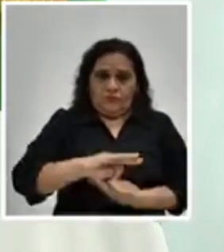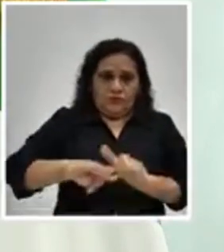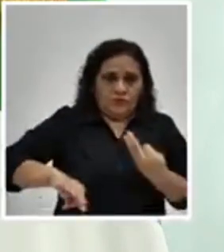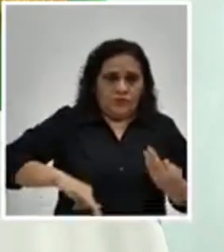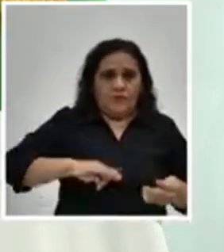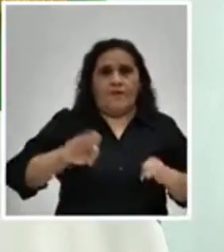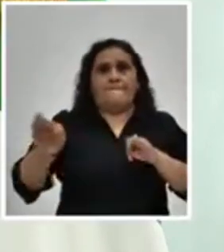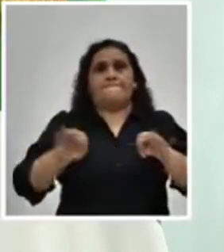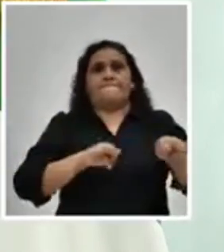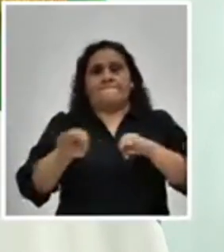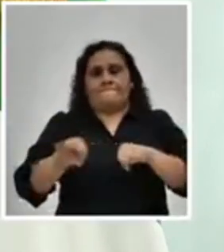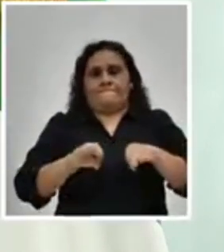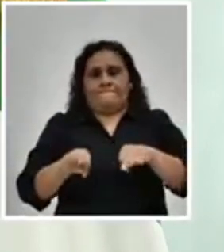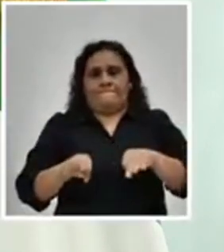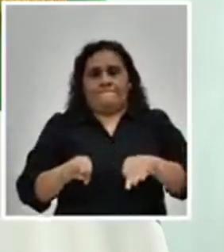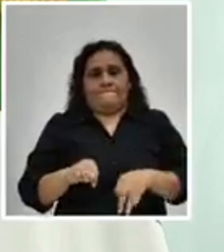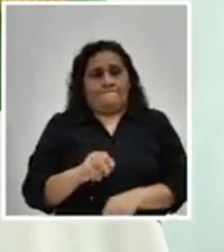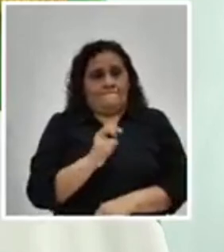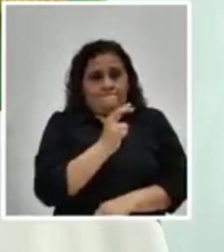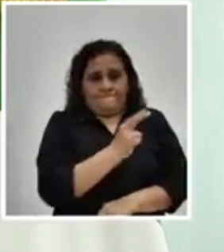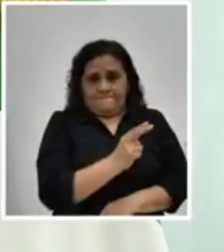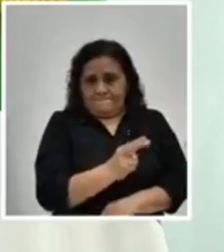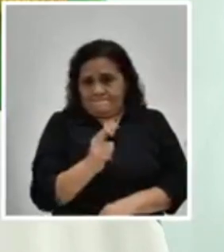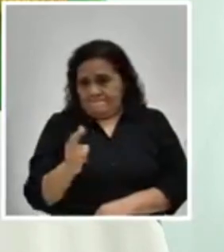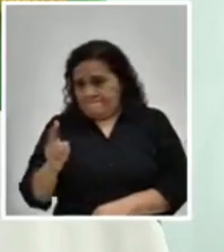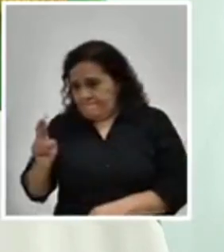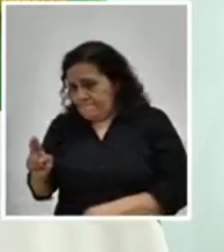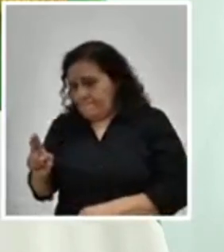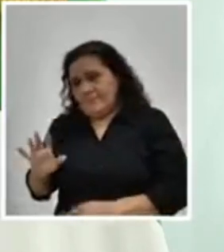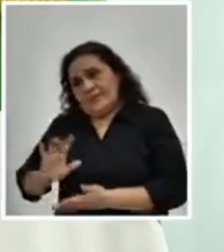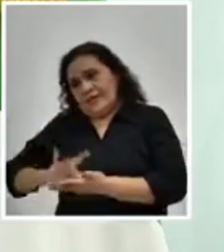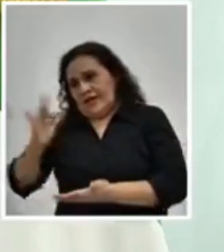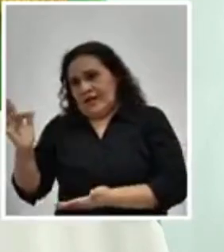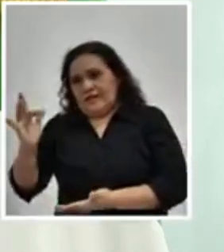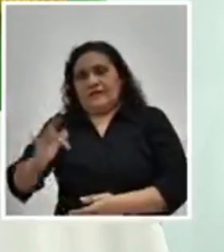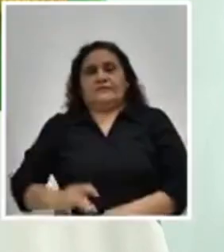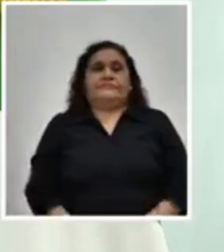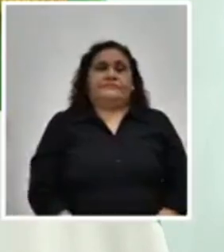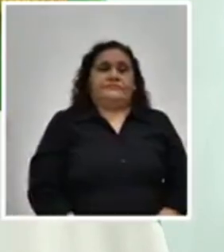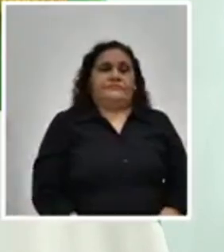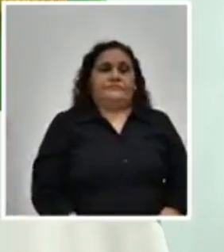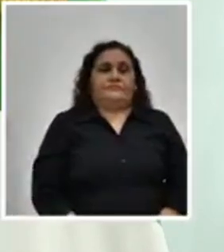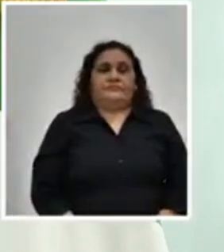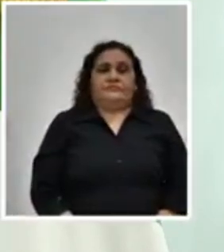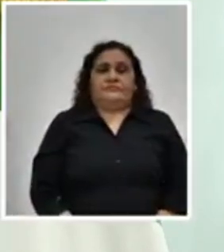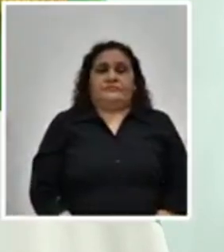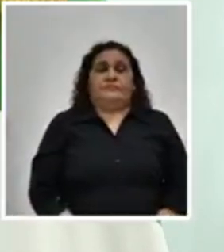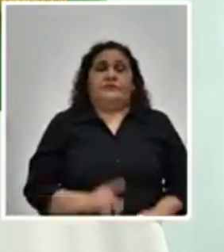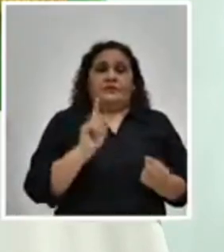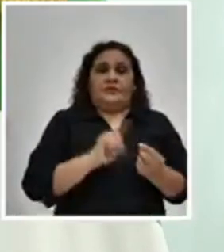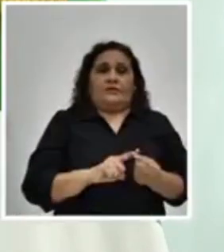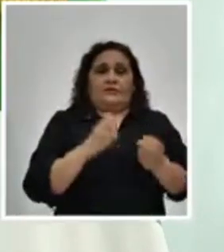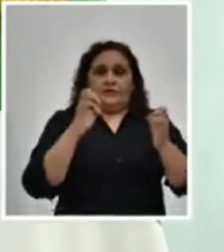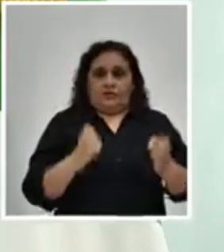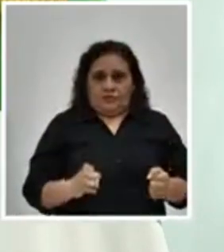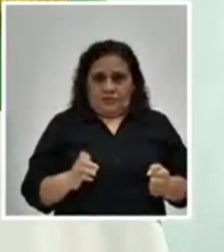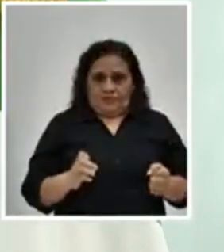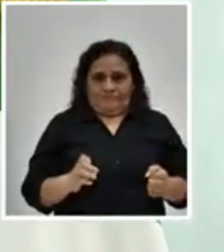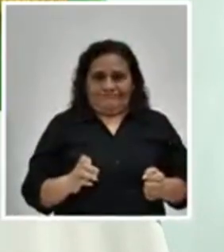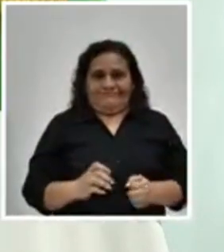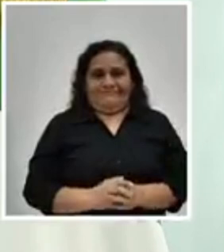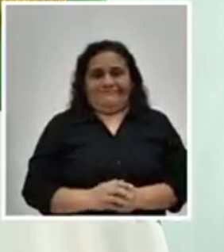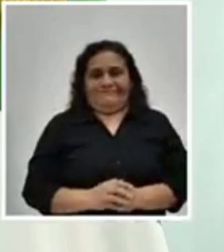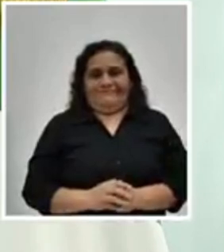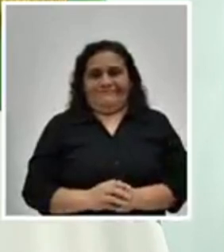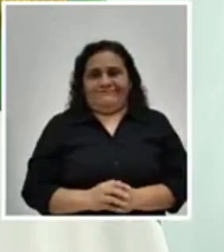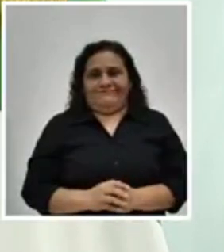municipales, a todos ellos, muchas gracias. Y a cuantos estuvieron involucrados, directa